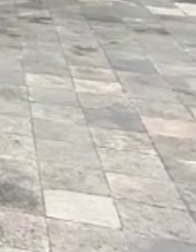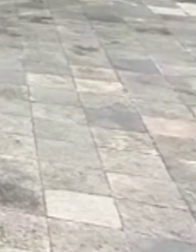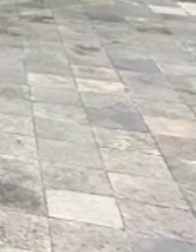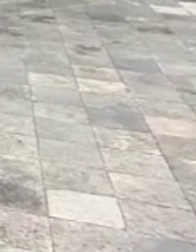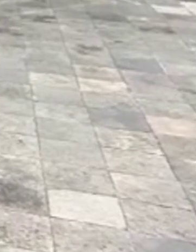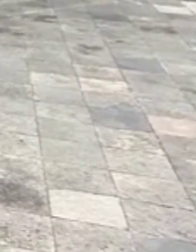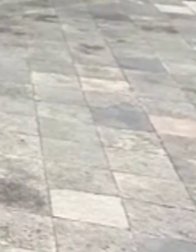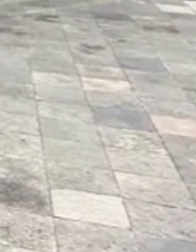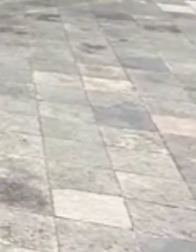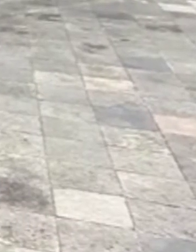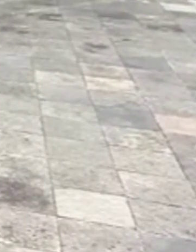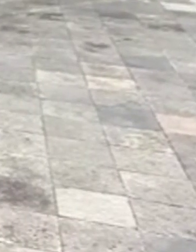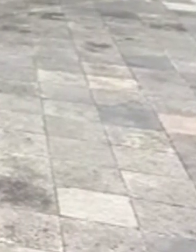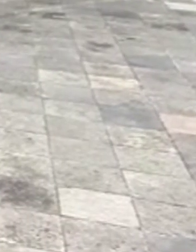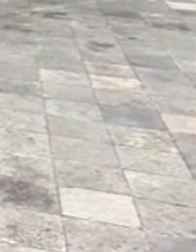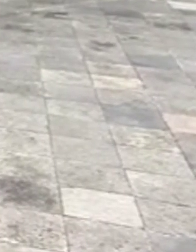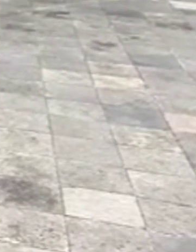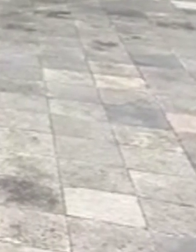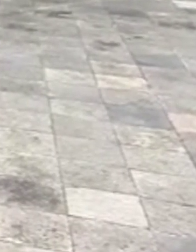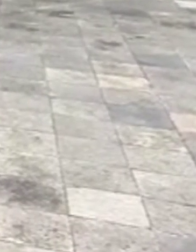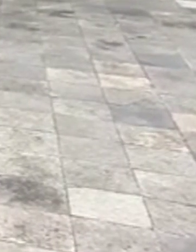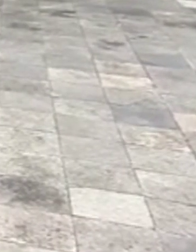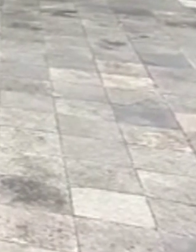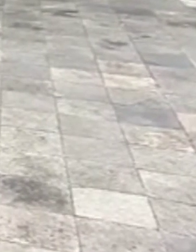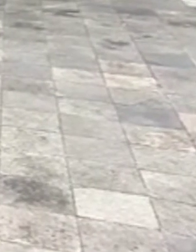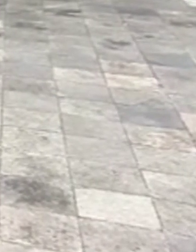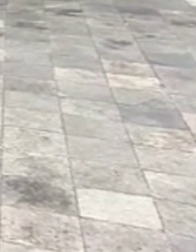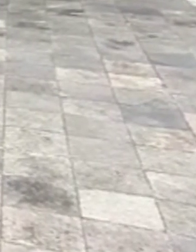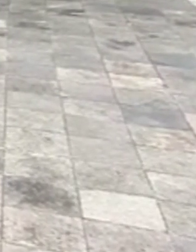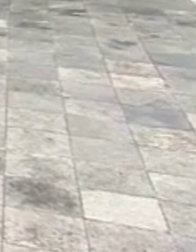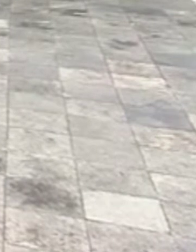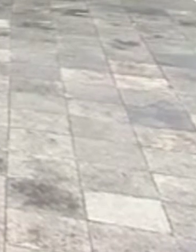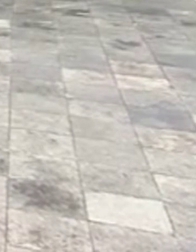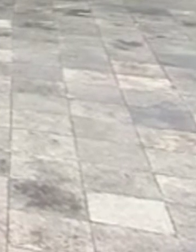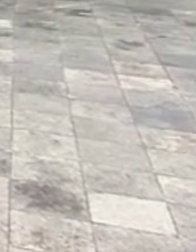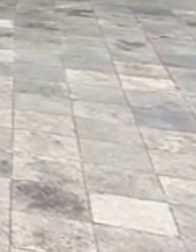Silencio por las víctimas del COVID-19.